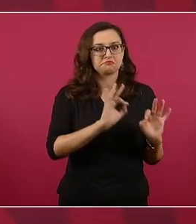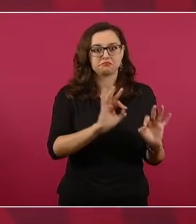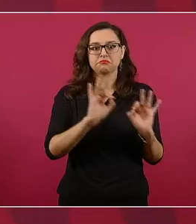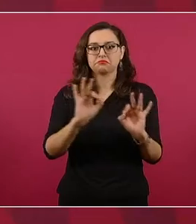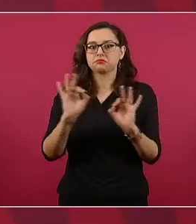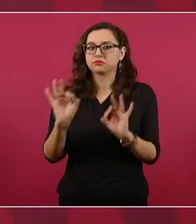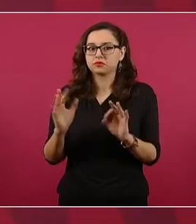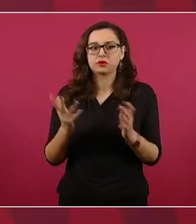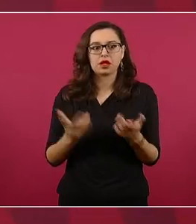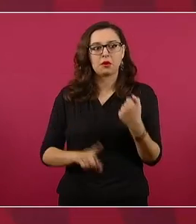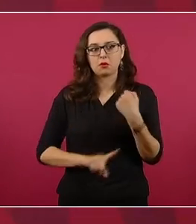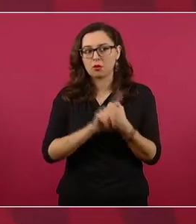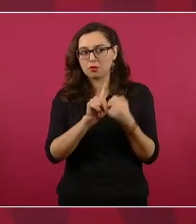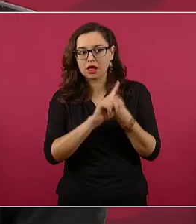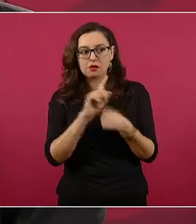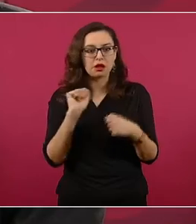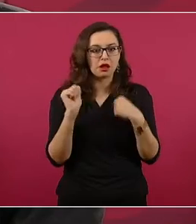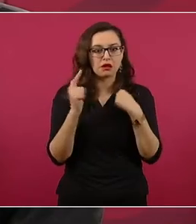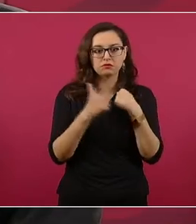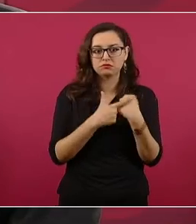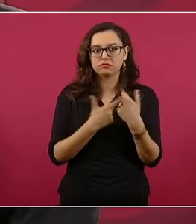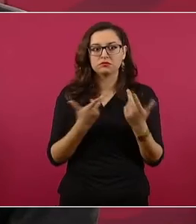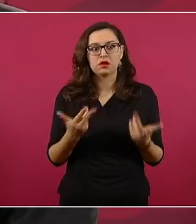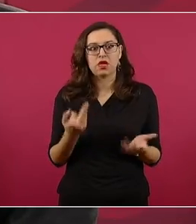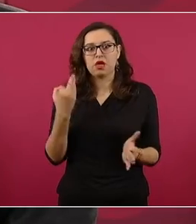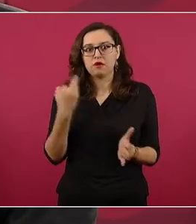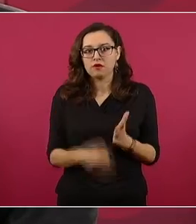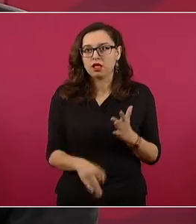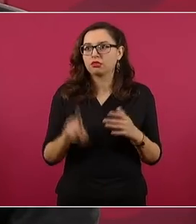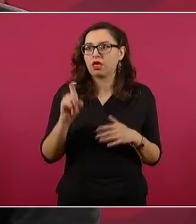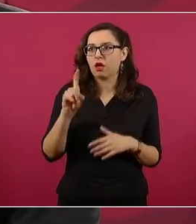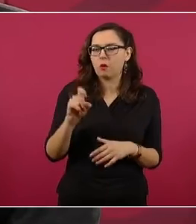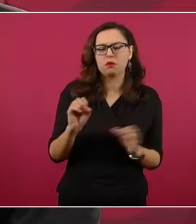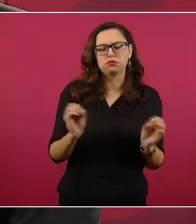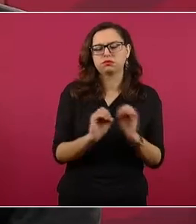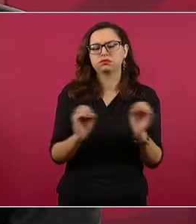no ha habido afectación por falta de lluvia,